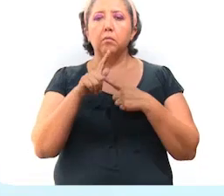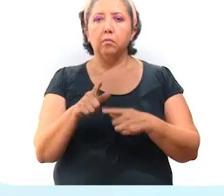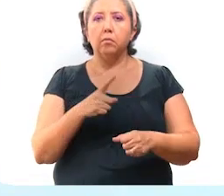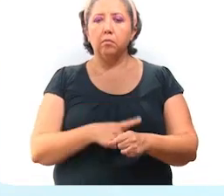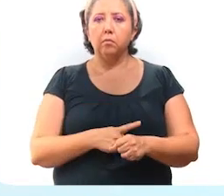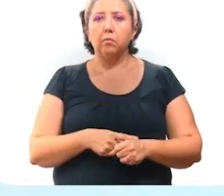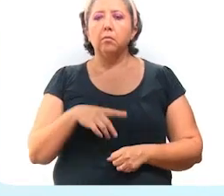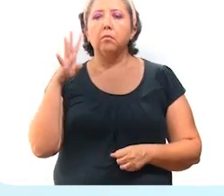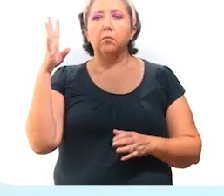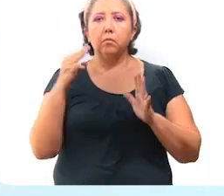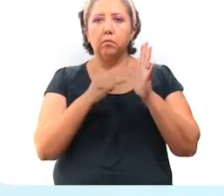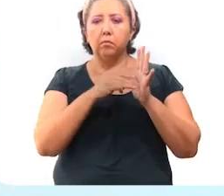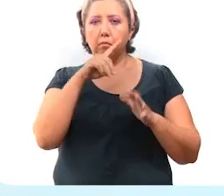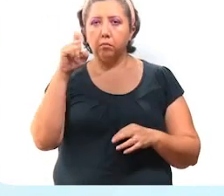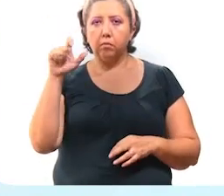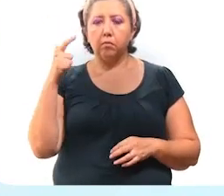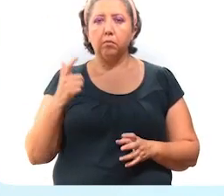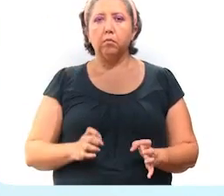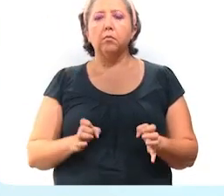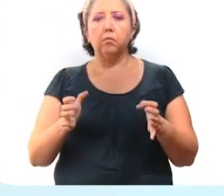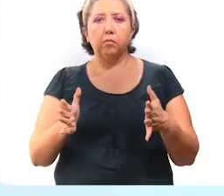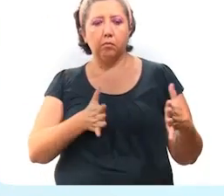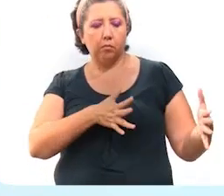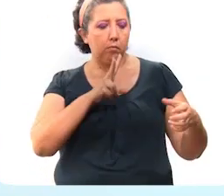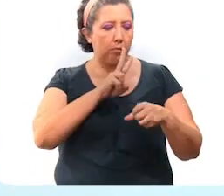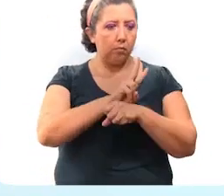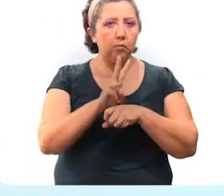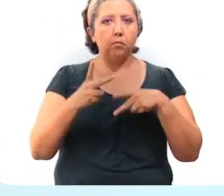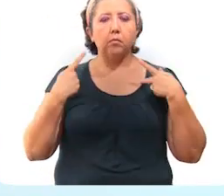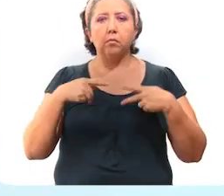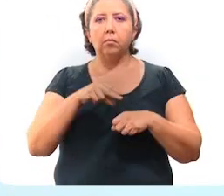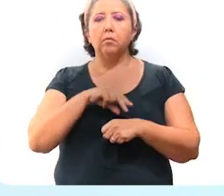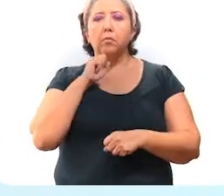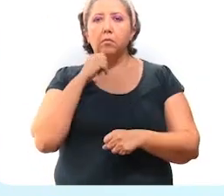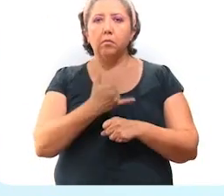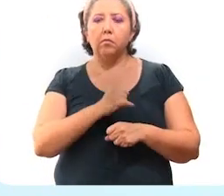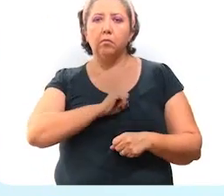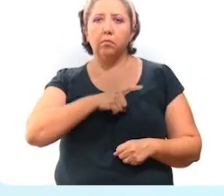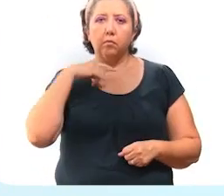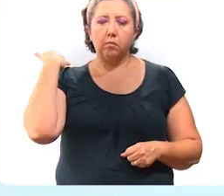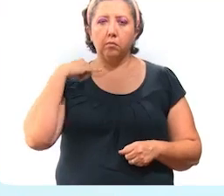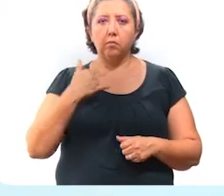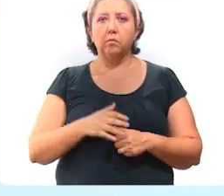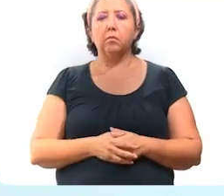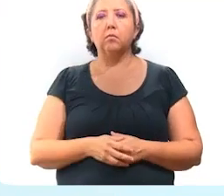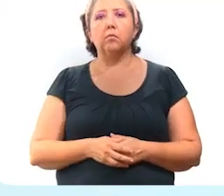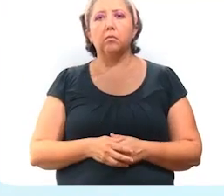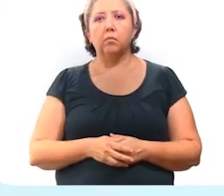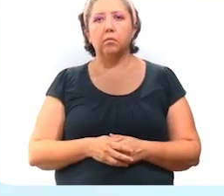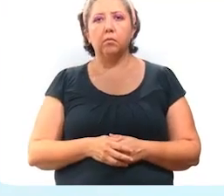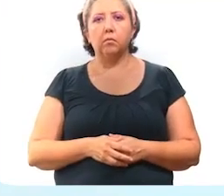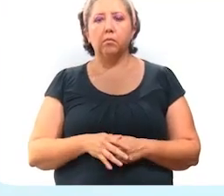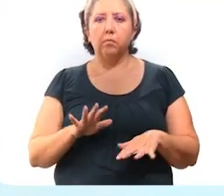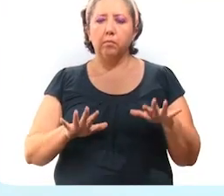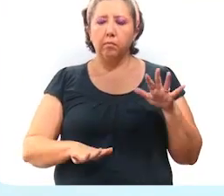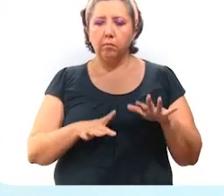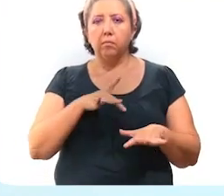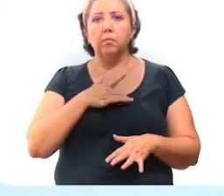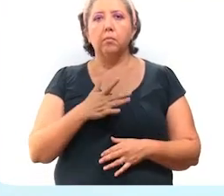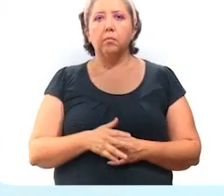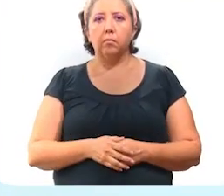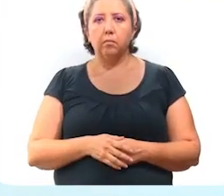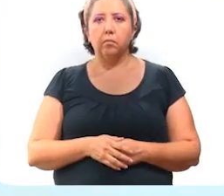casos activos, 4.102 están estables, aislados y monitoreados por personal médico de la Secretaría de Salud de Yucatán.